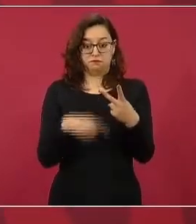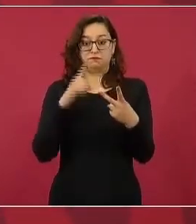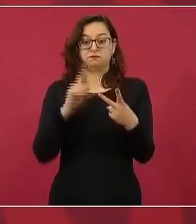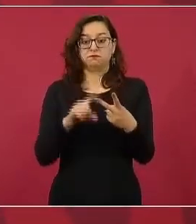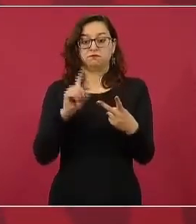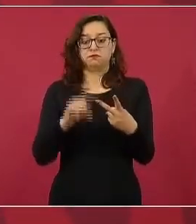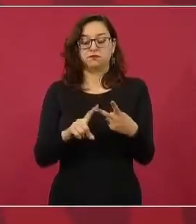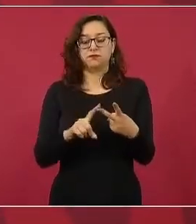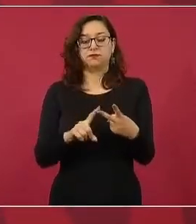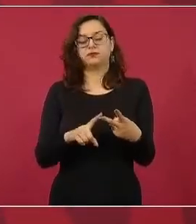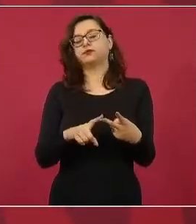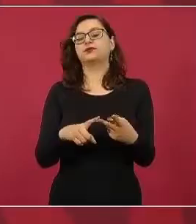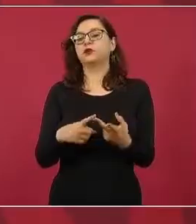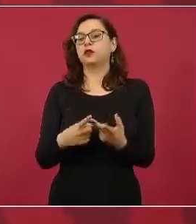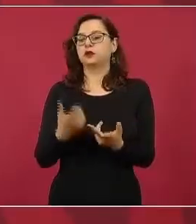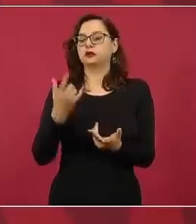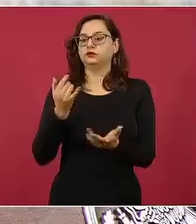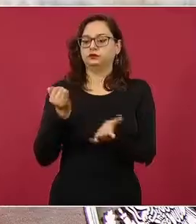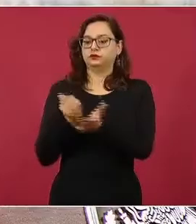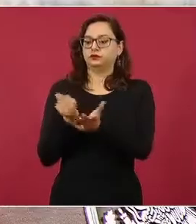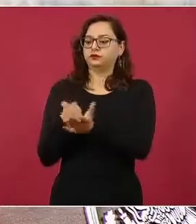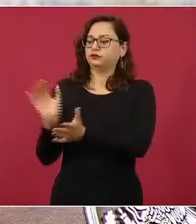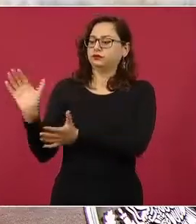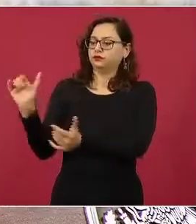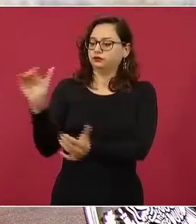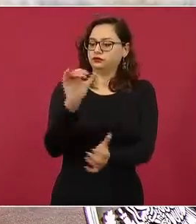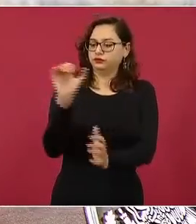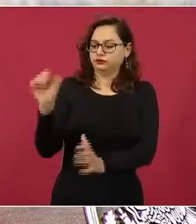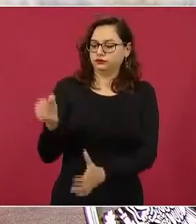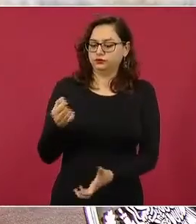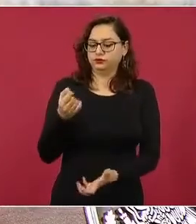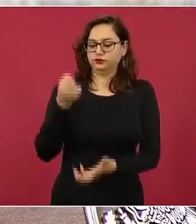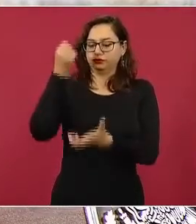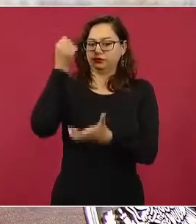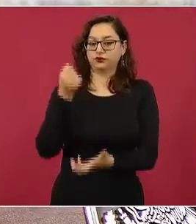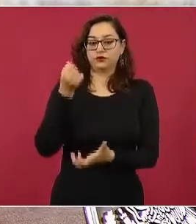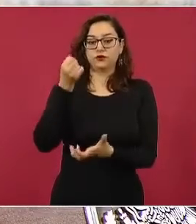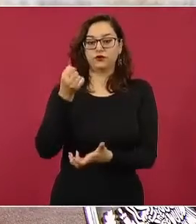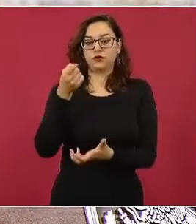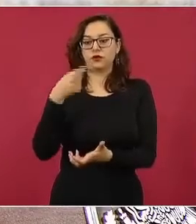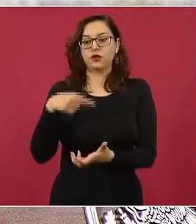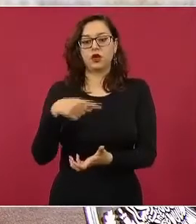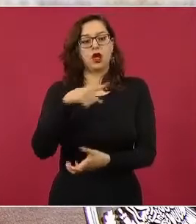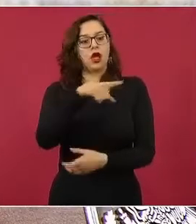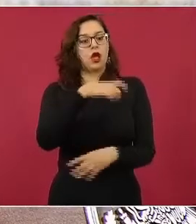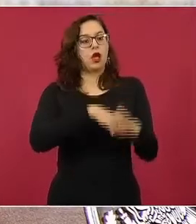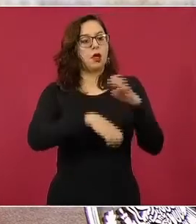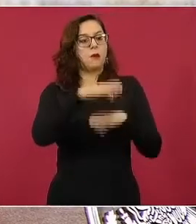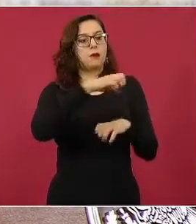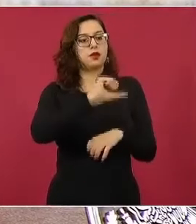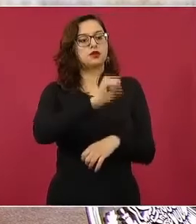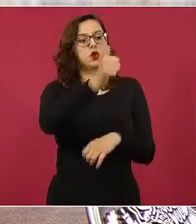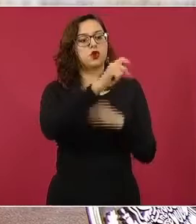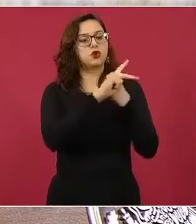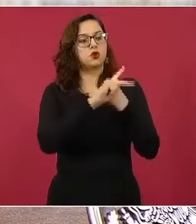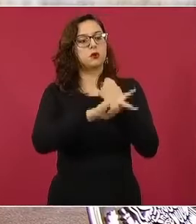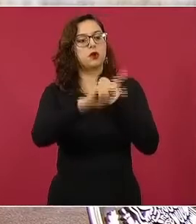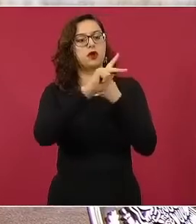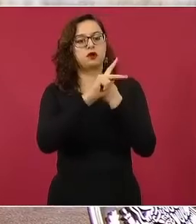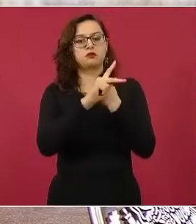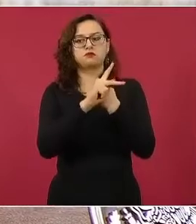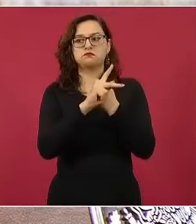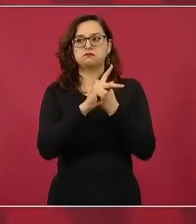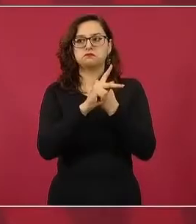comerciales paguen menos por la luz que los que tienen una